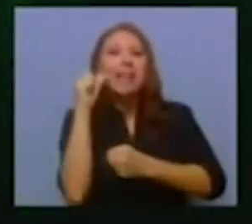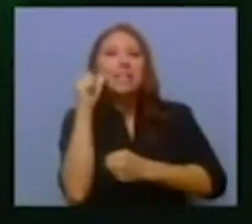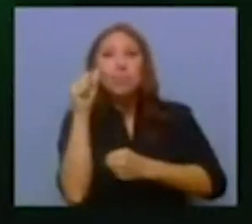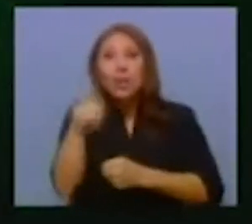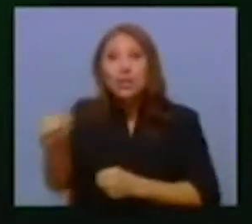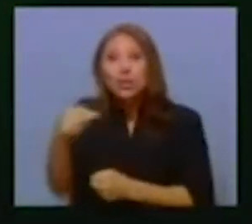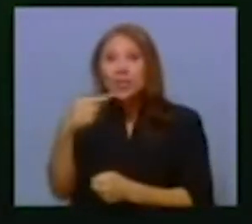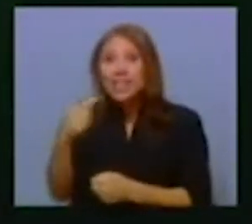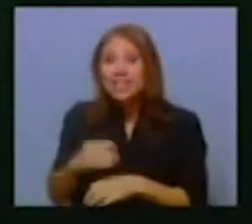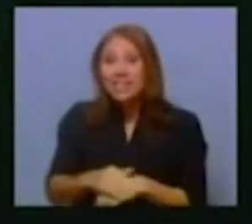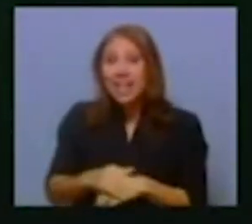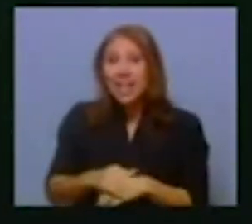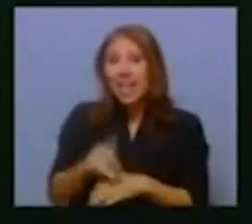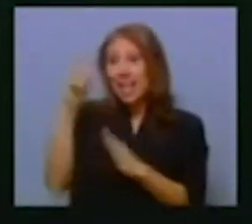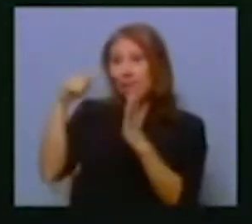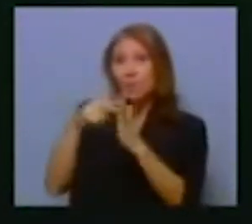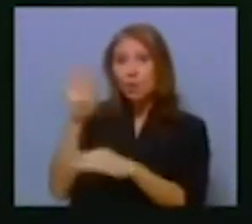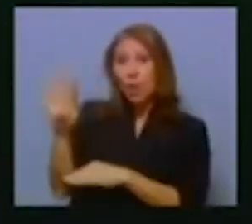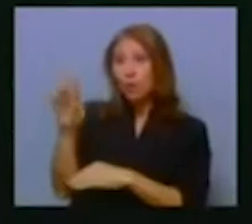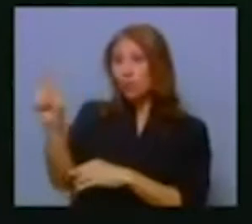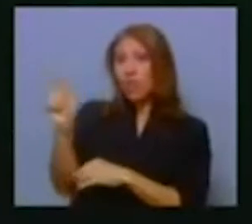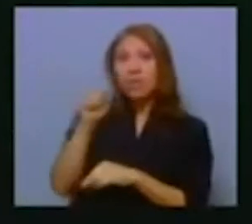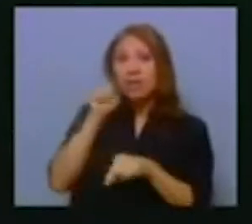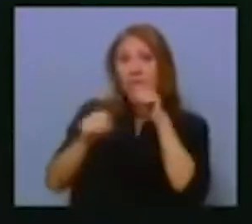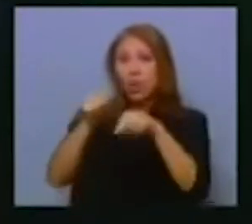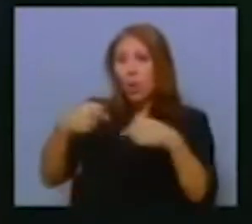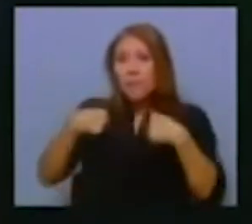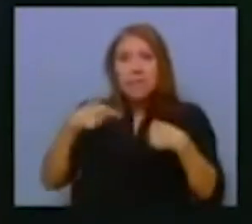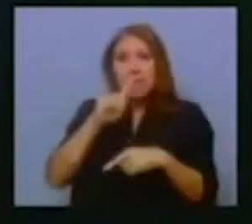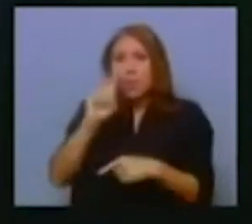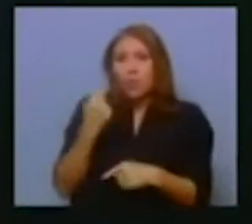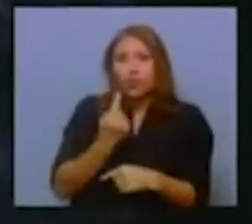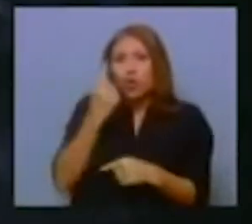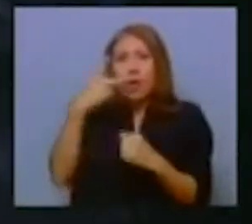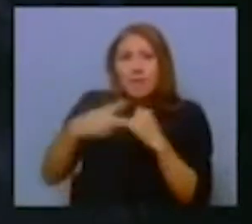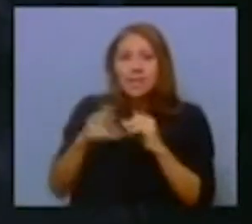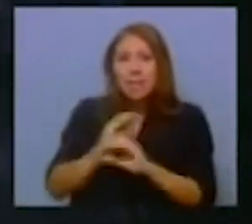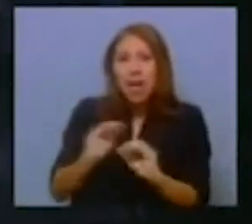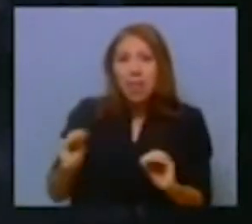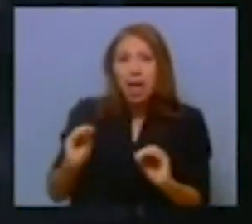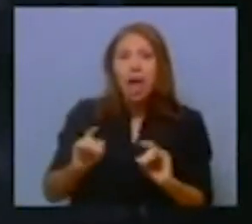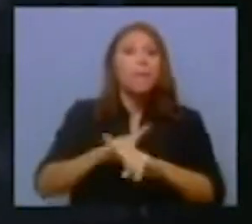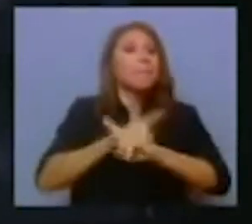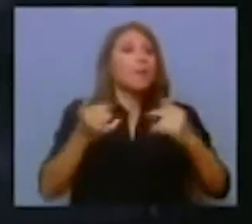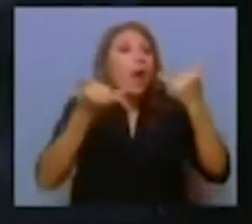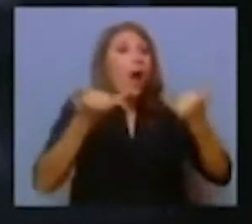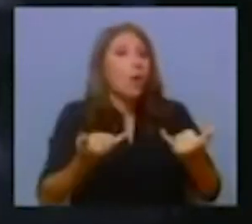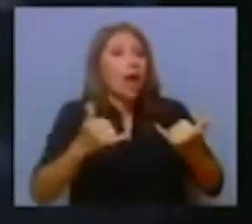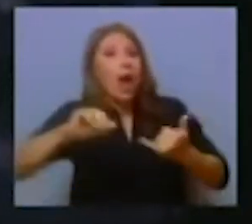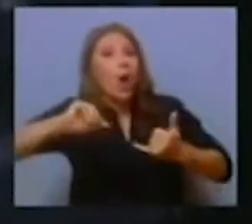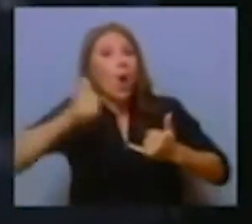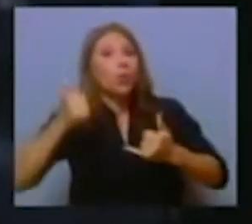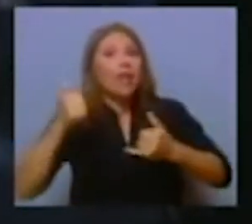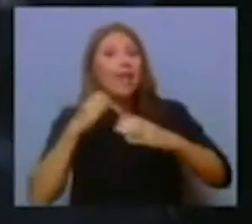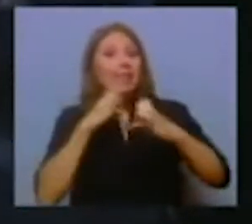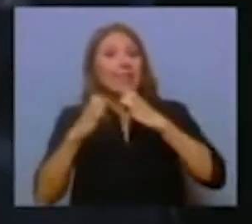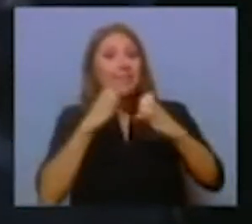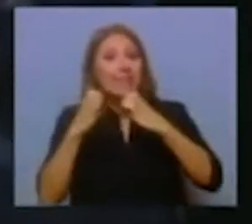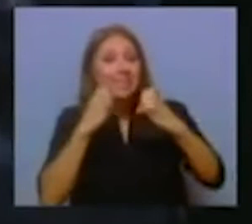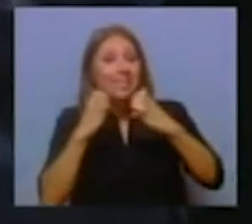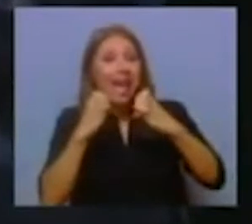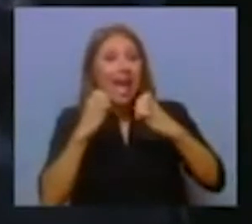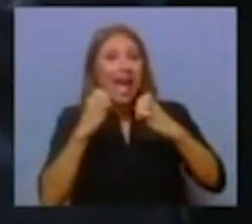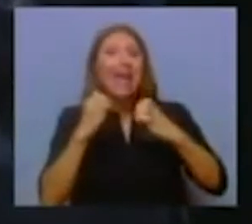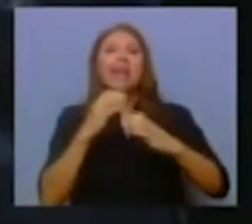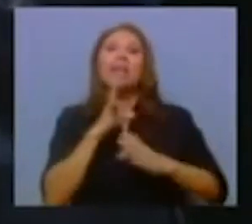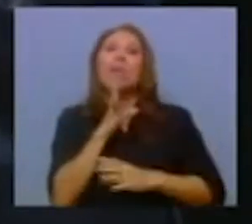dice. En el 2004 usted no me criticó ni una sola vez. Y en esta otra entrevista que le da Toño sobre las